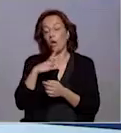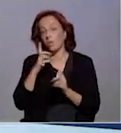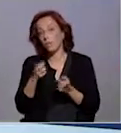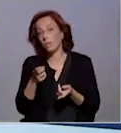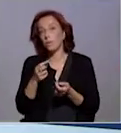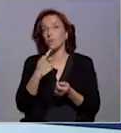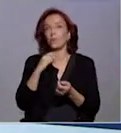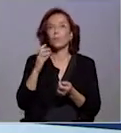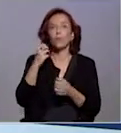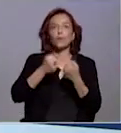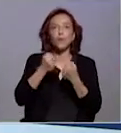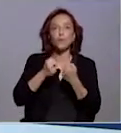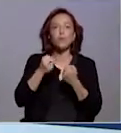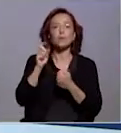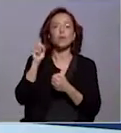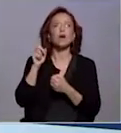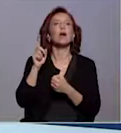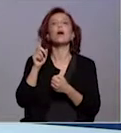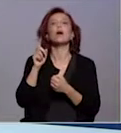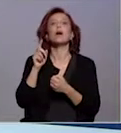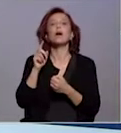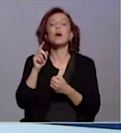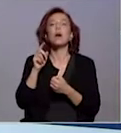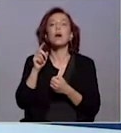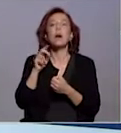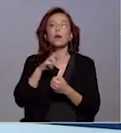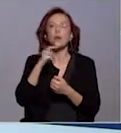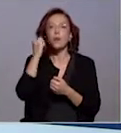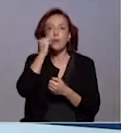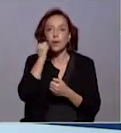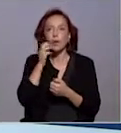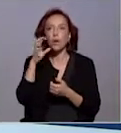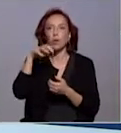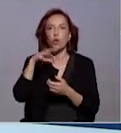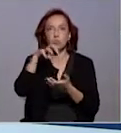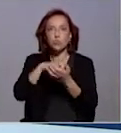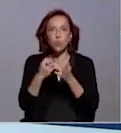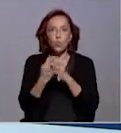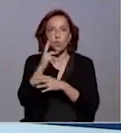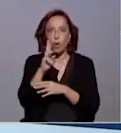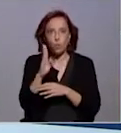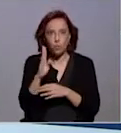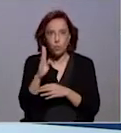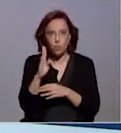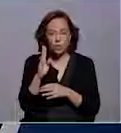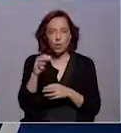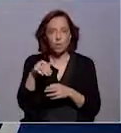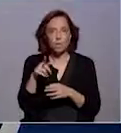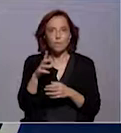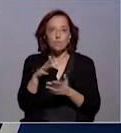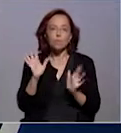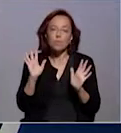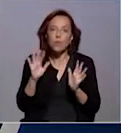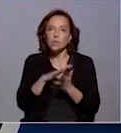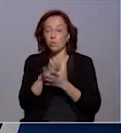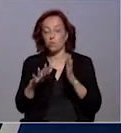pasta de celulosa en el centro del país es decir una situación diversa bueno